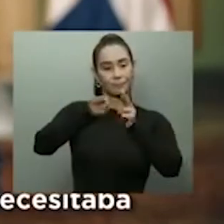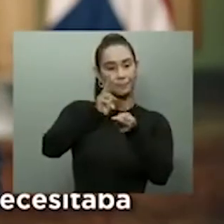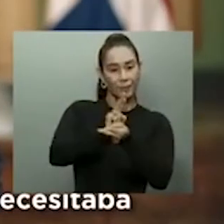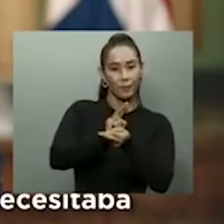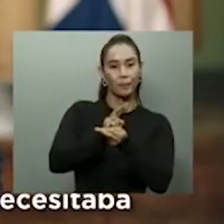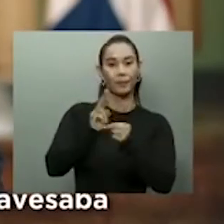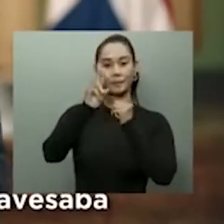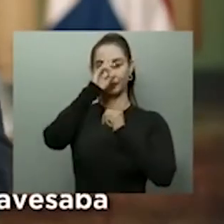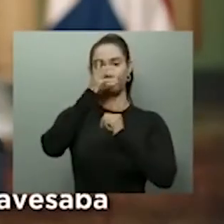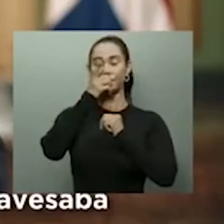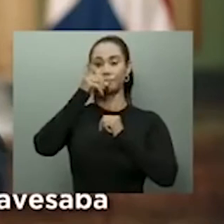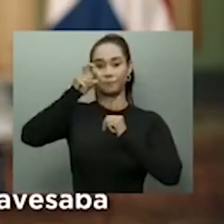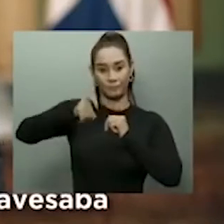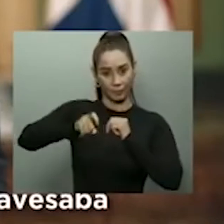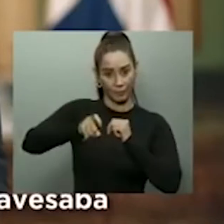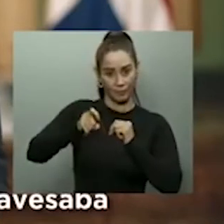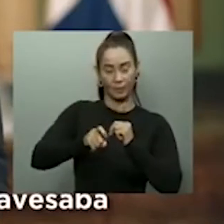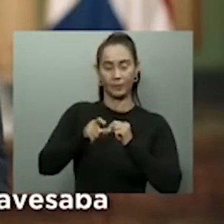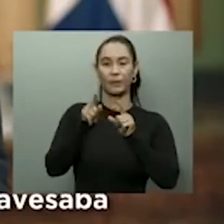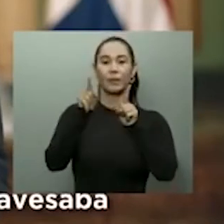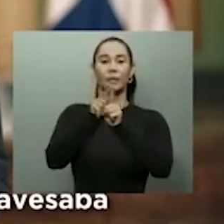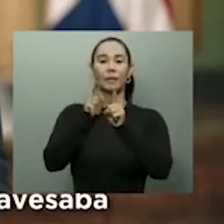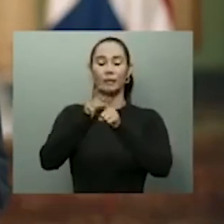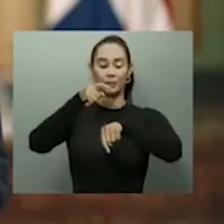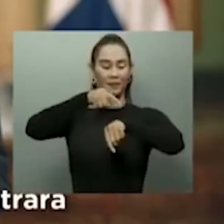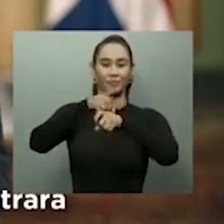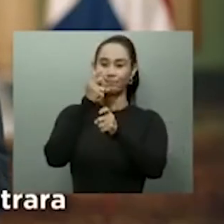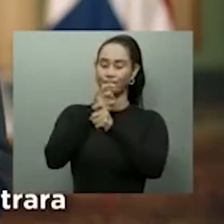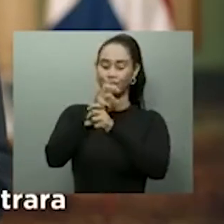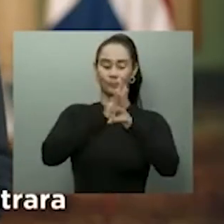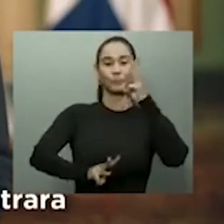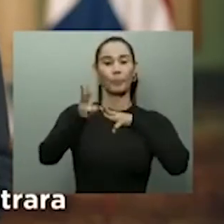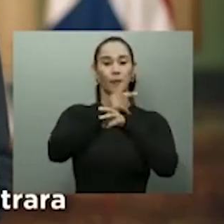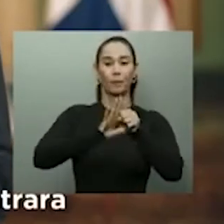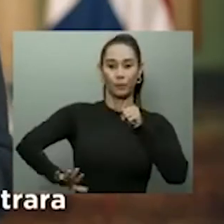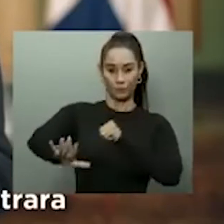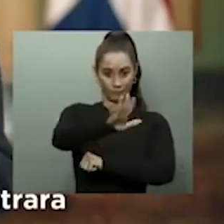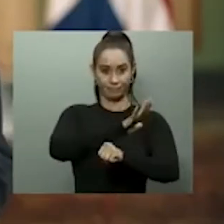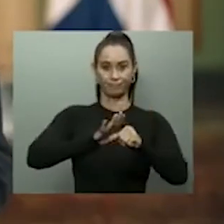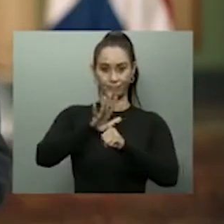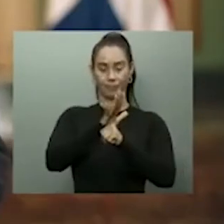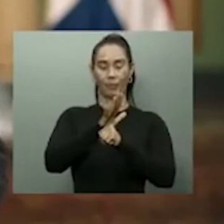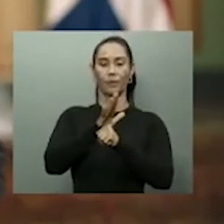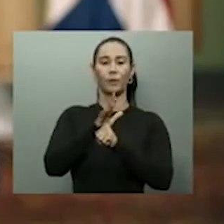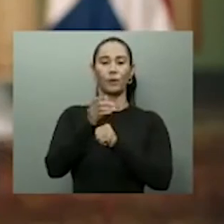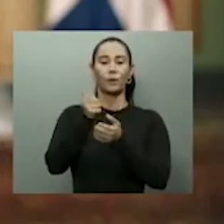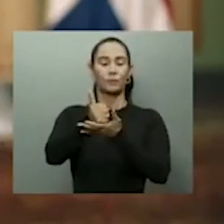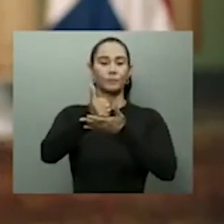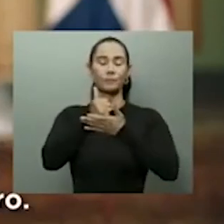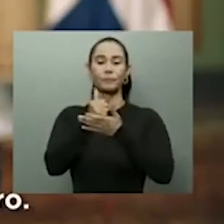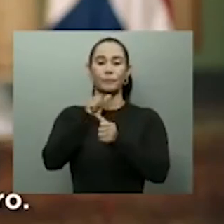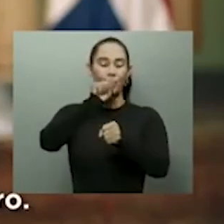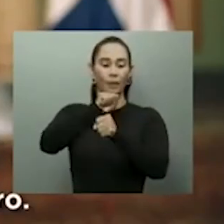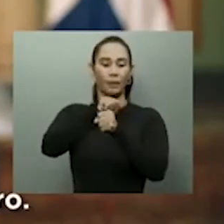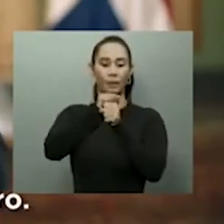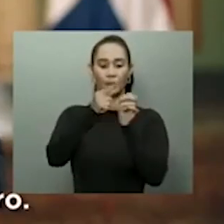anunció este miércoles que no aumentará los impuestos, por lo que no someterá una reforma tributaria y que la única prioridad es